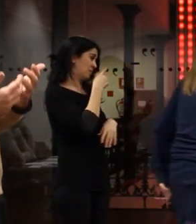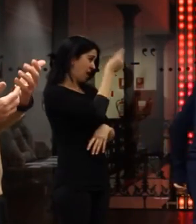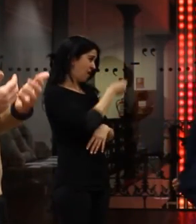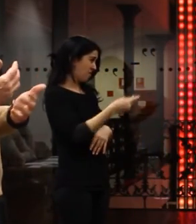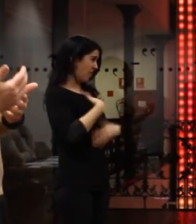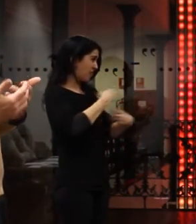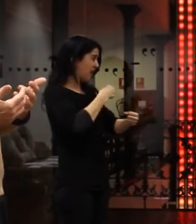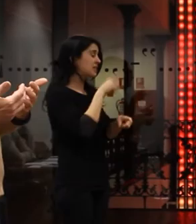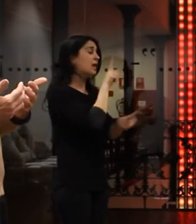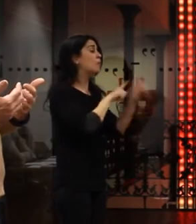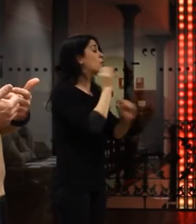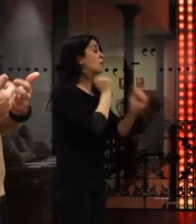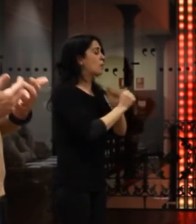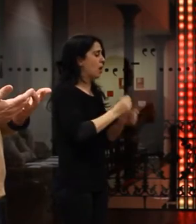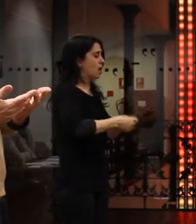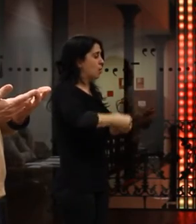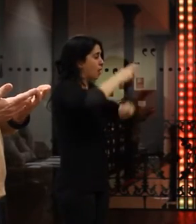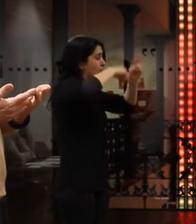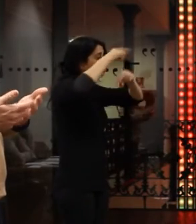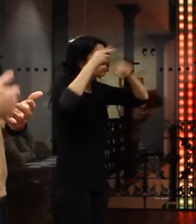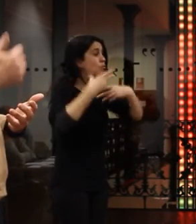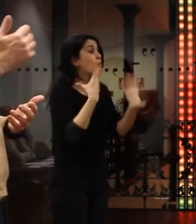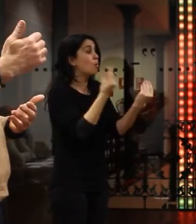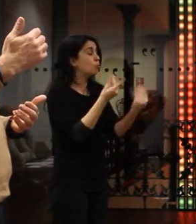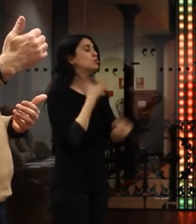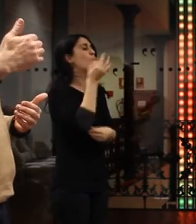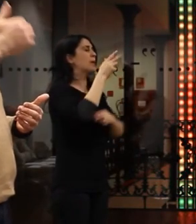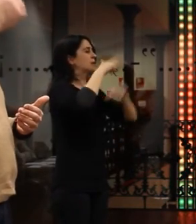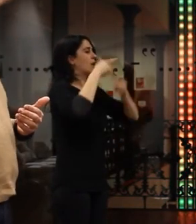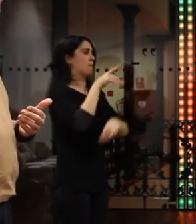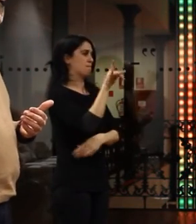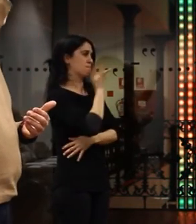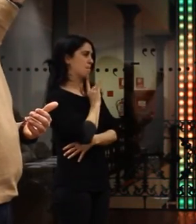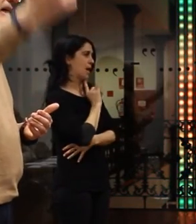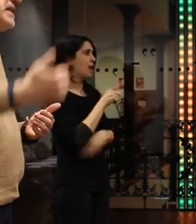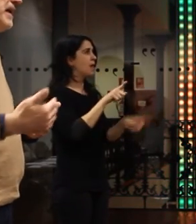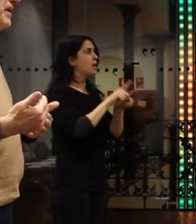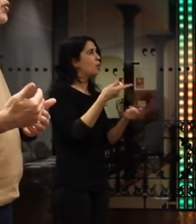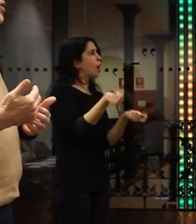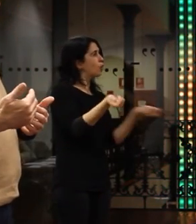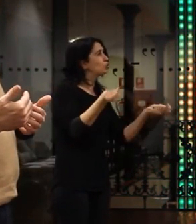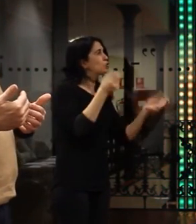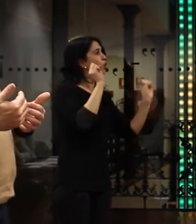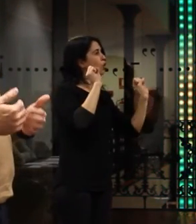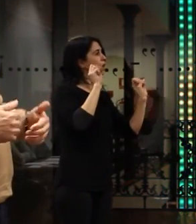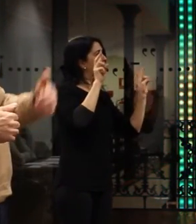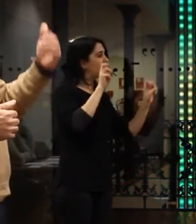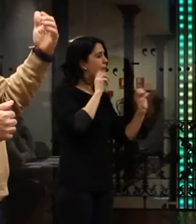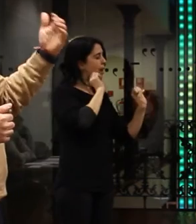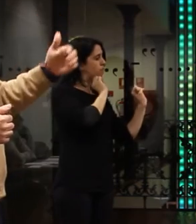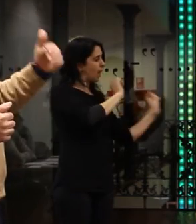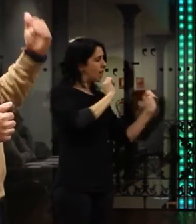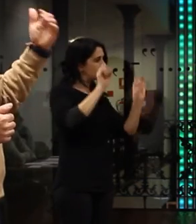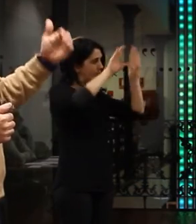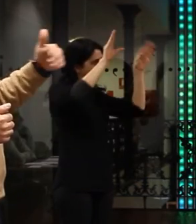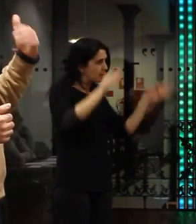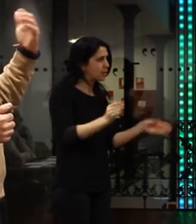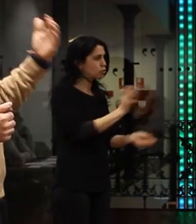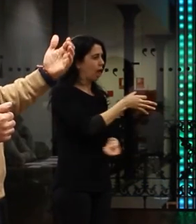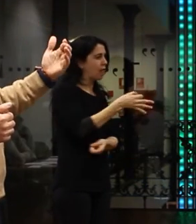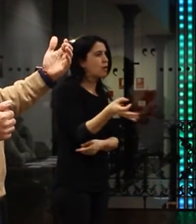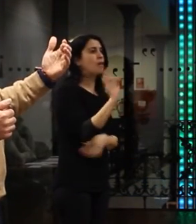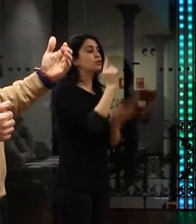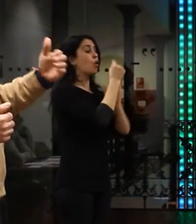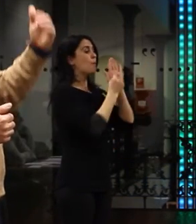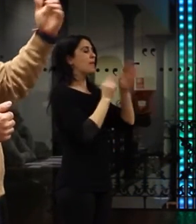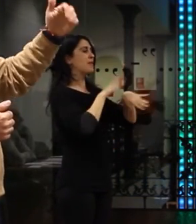unos controles de calidad ni unas normas de habitabilidad que exigieran aislamientos adecuados, que exigieran toda una serie de